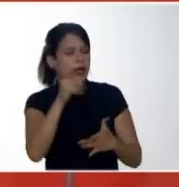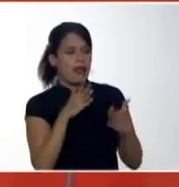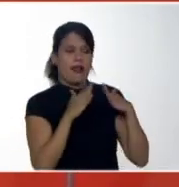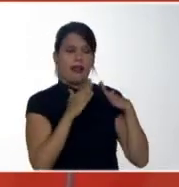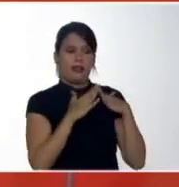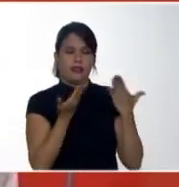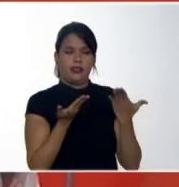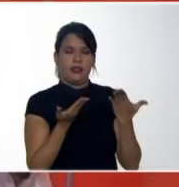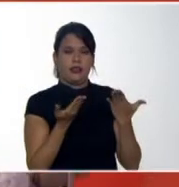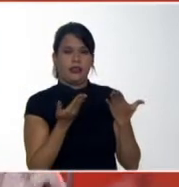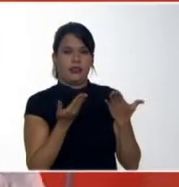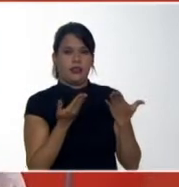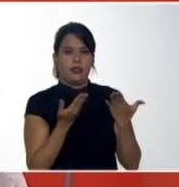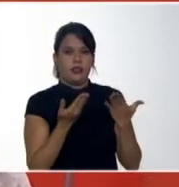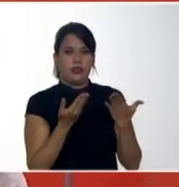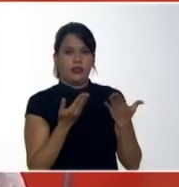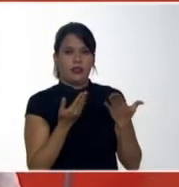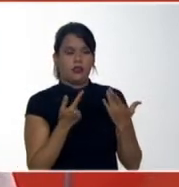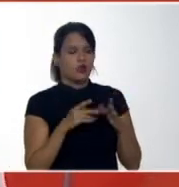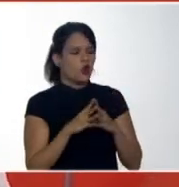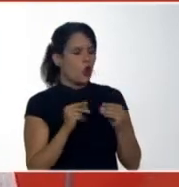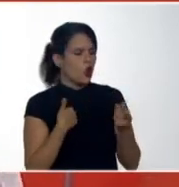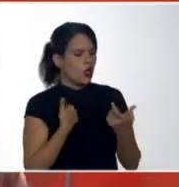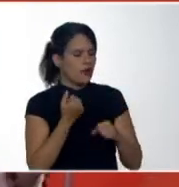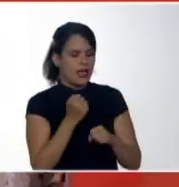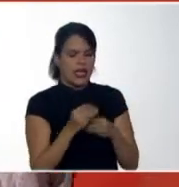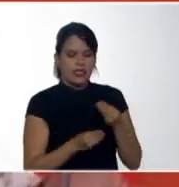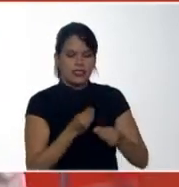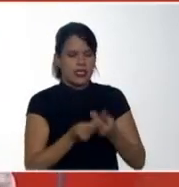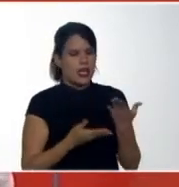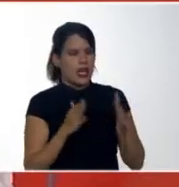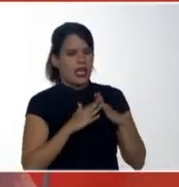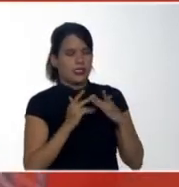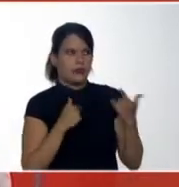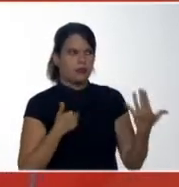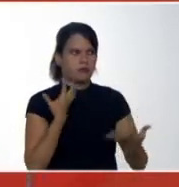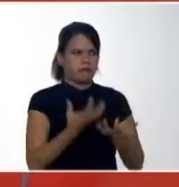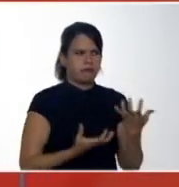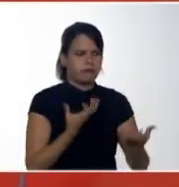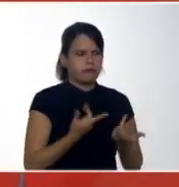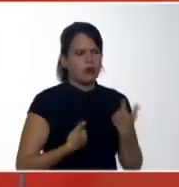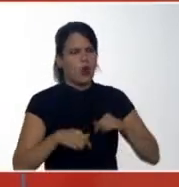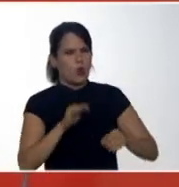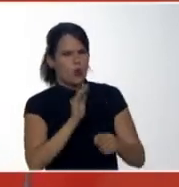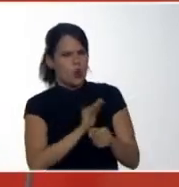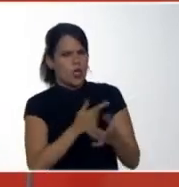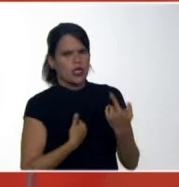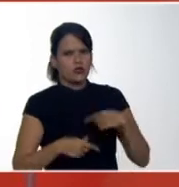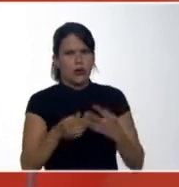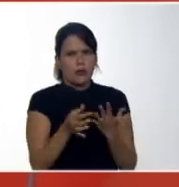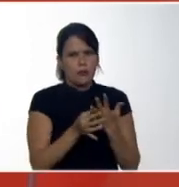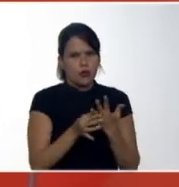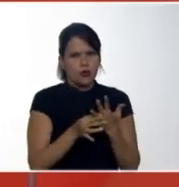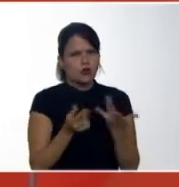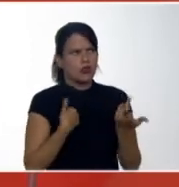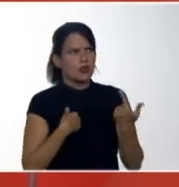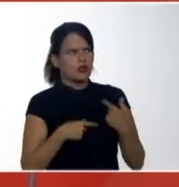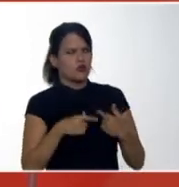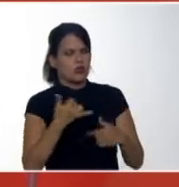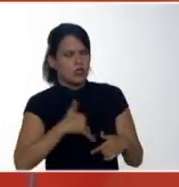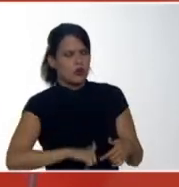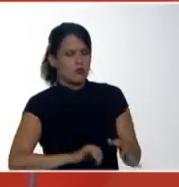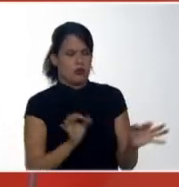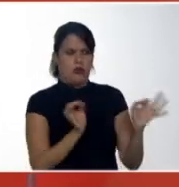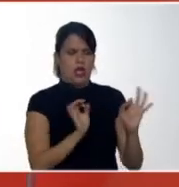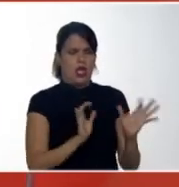casa, las labores del hogar, ¿bien? Para la cocina, cuidar su esposo, sus hijos, pero más